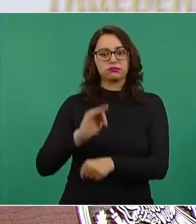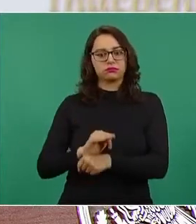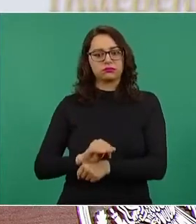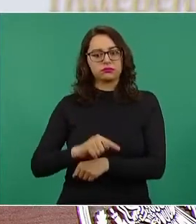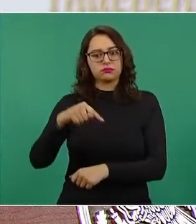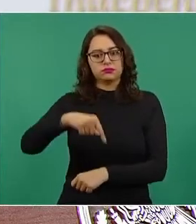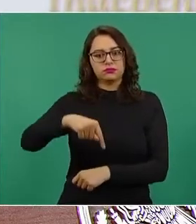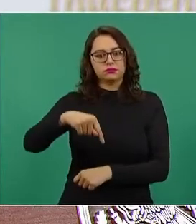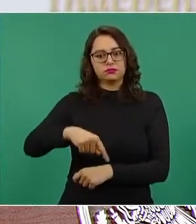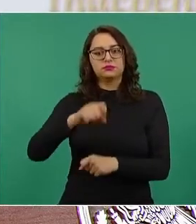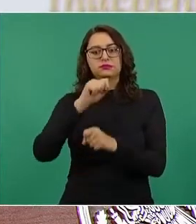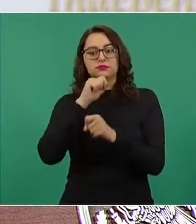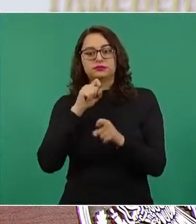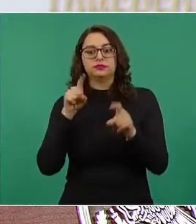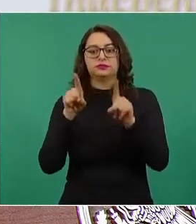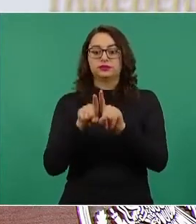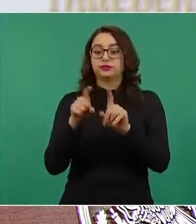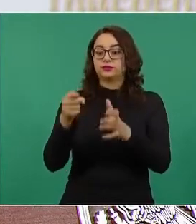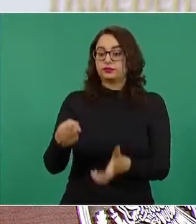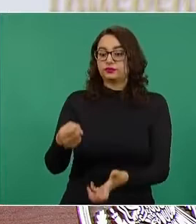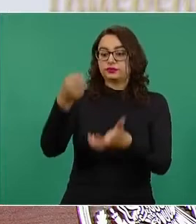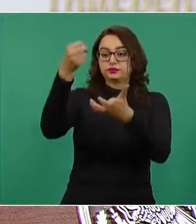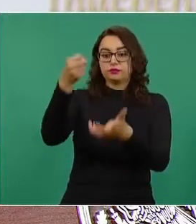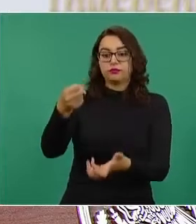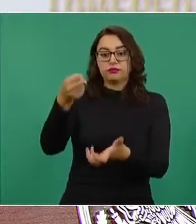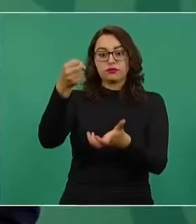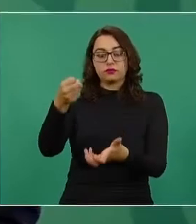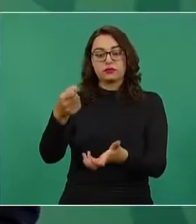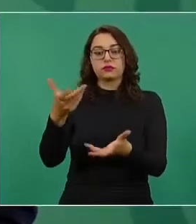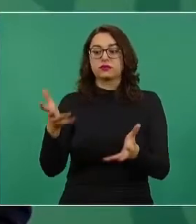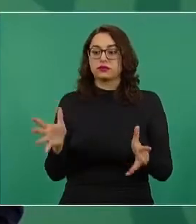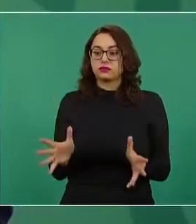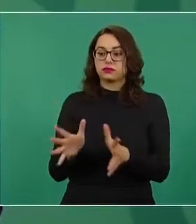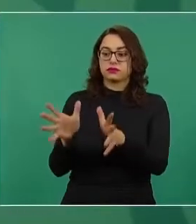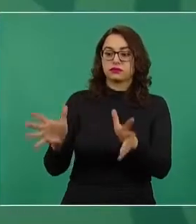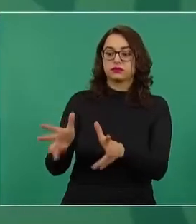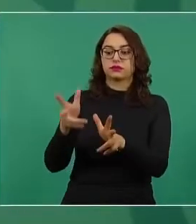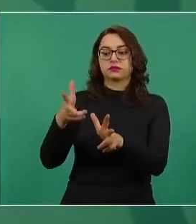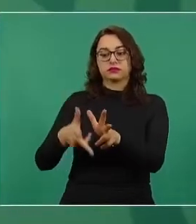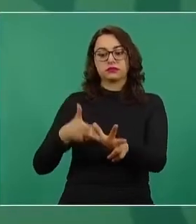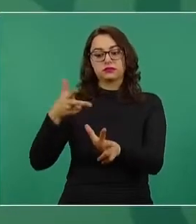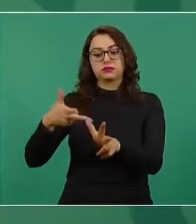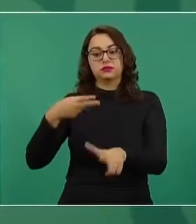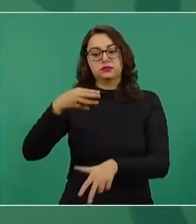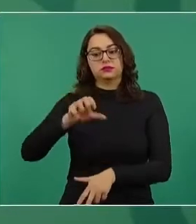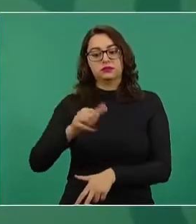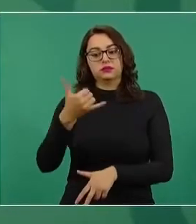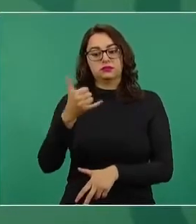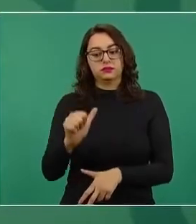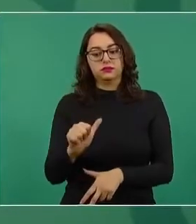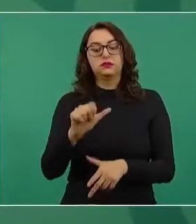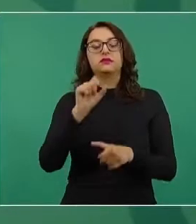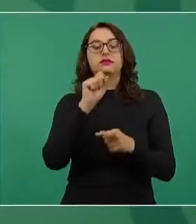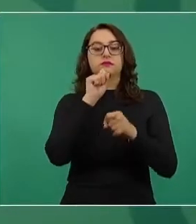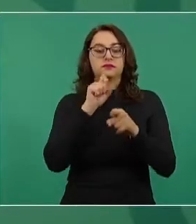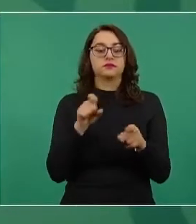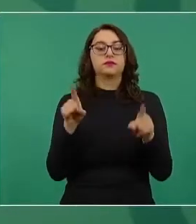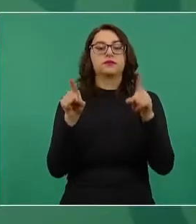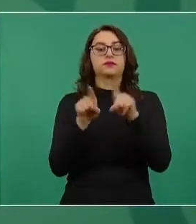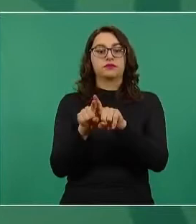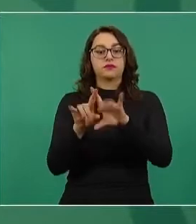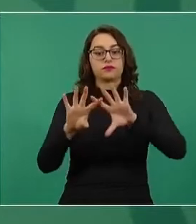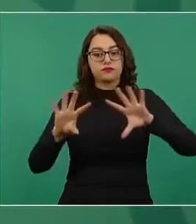el que se siga construyendo el Tren Maya y en su conjunto estamos hablando